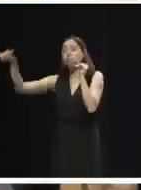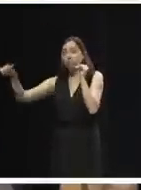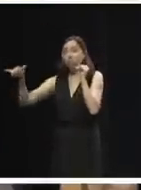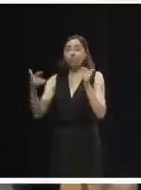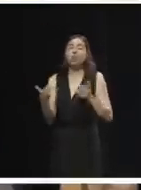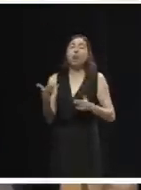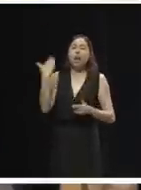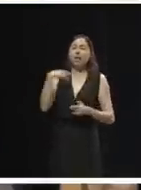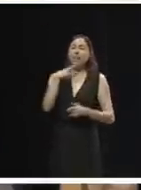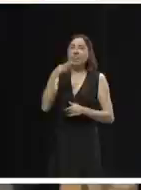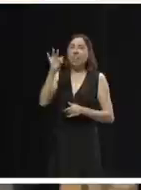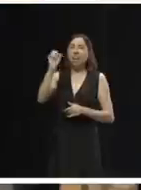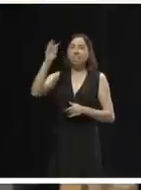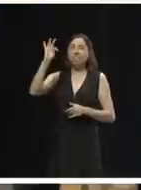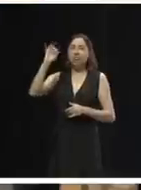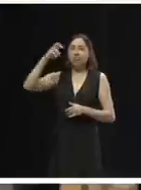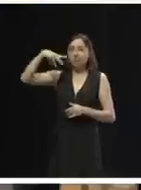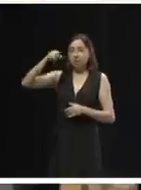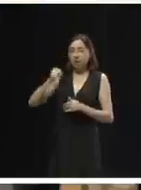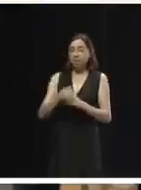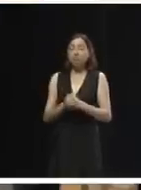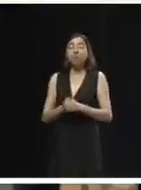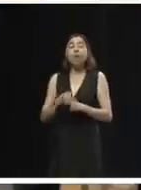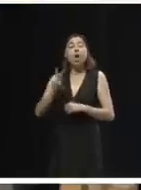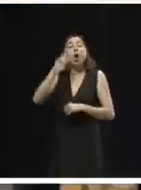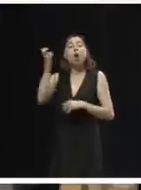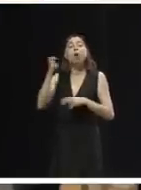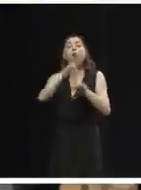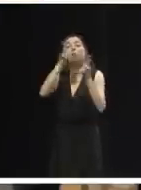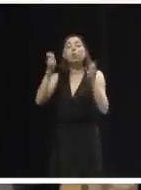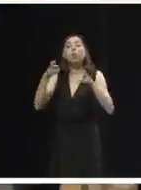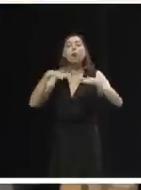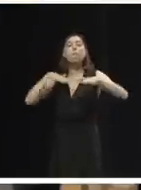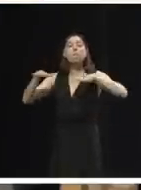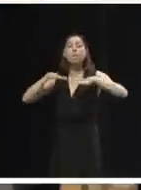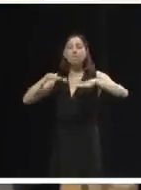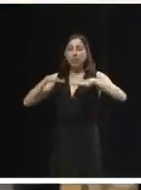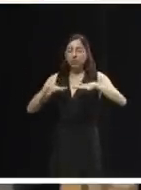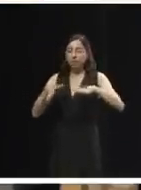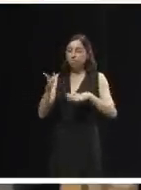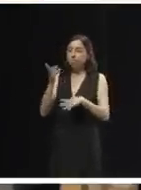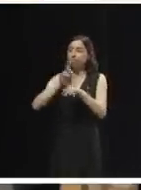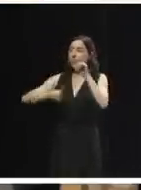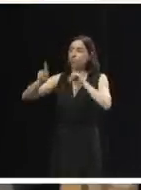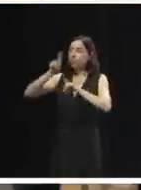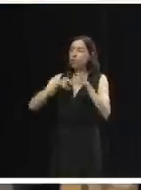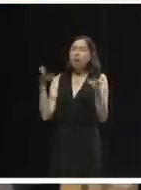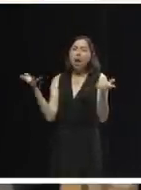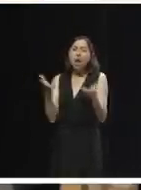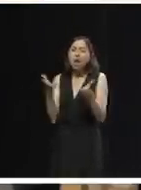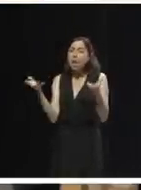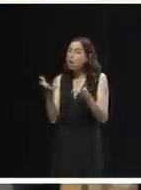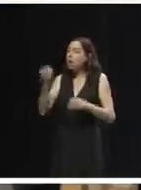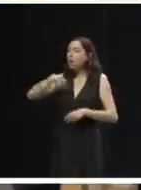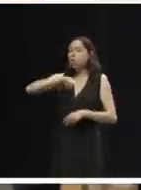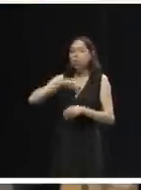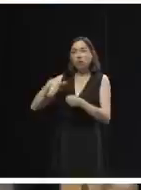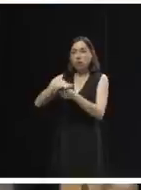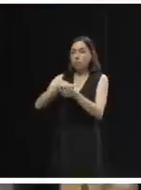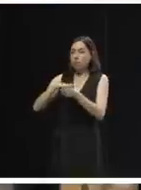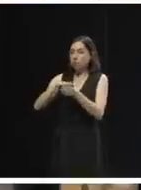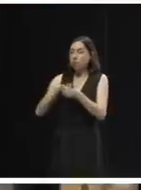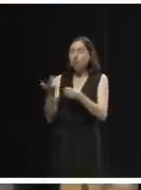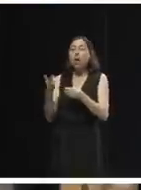otra cuestión que ocurre en nuestra provincia es la movilidad. Tenemos un problema muy grave de movilidad en nuestra provincia. Tenemos una red